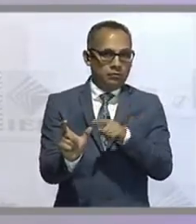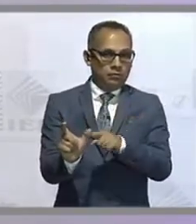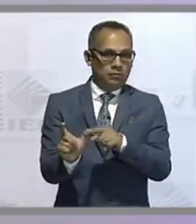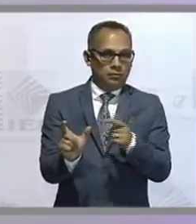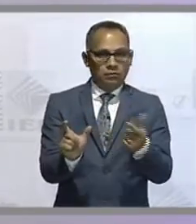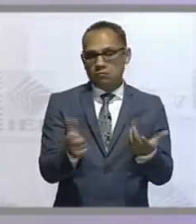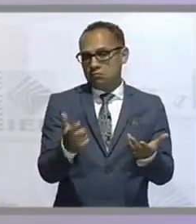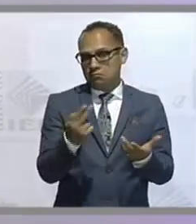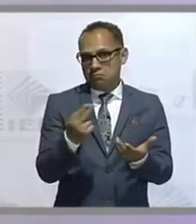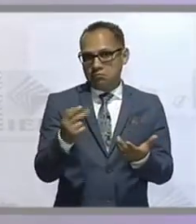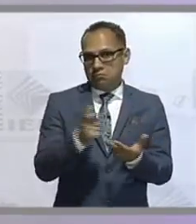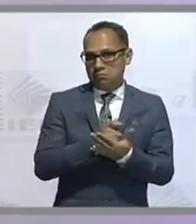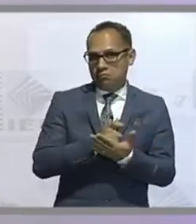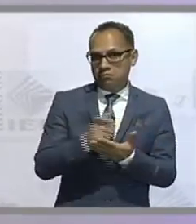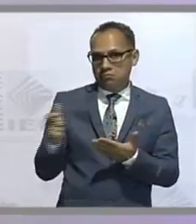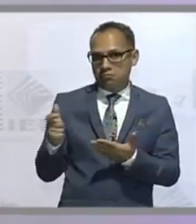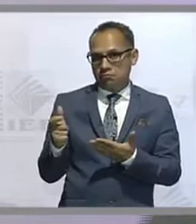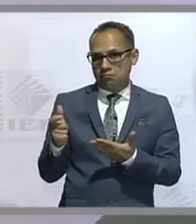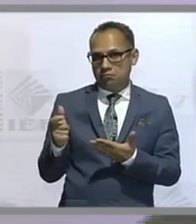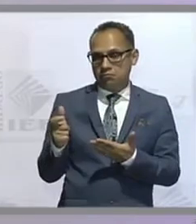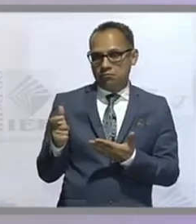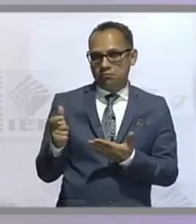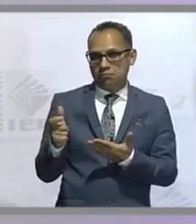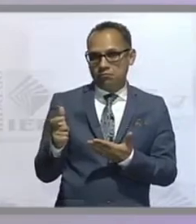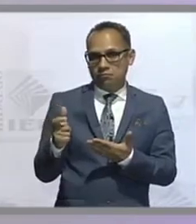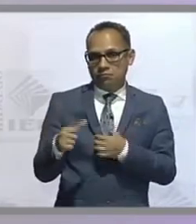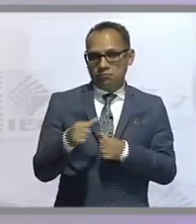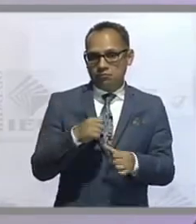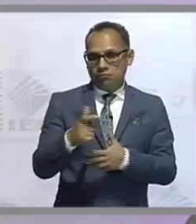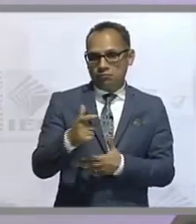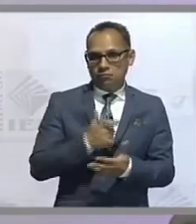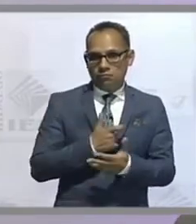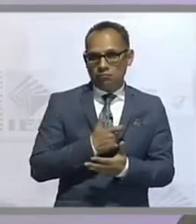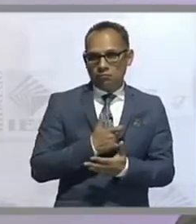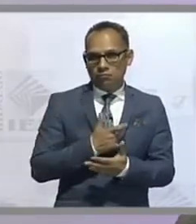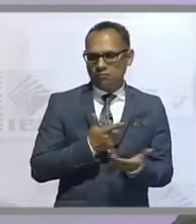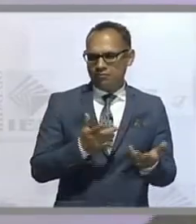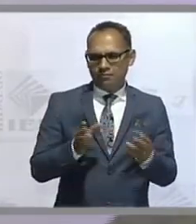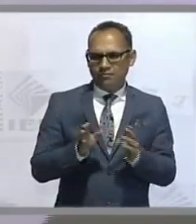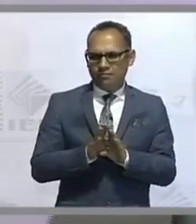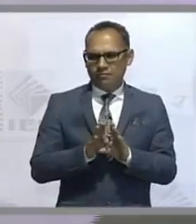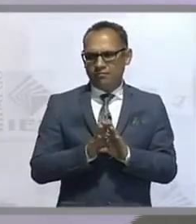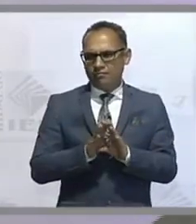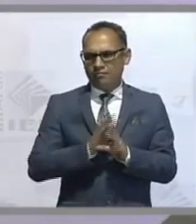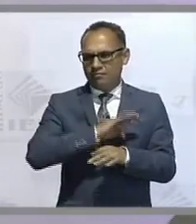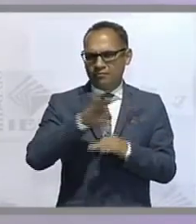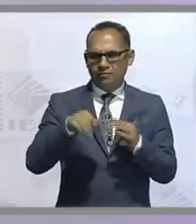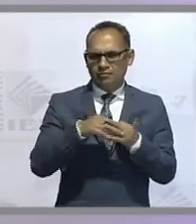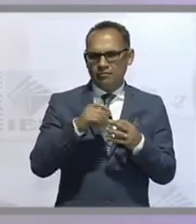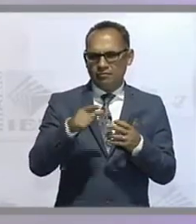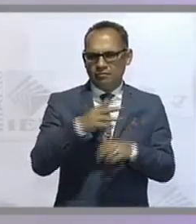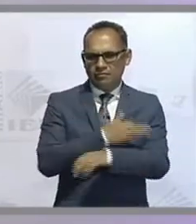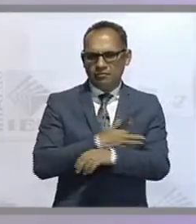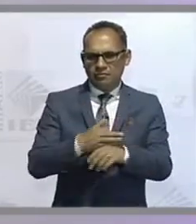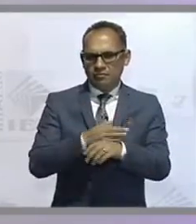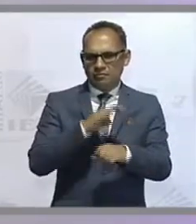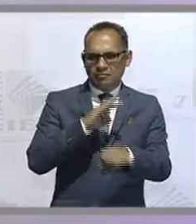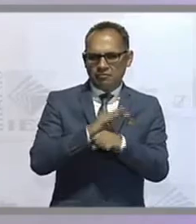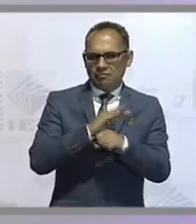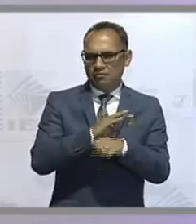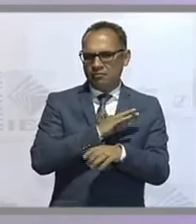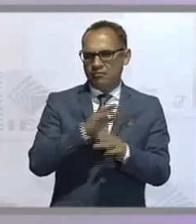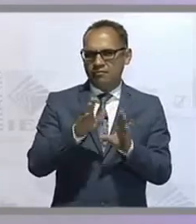y que ahora hablemos de economía y de bienestar para nuestras para nuestras familias cuando lo que